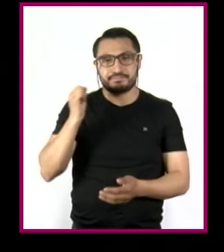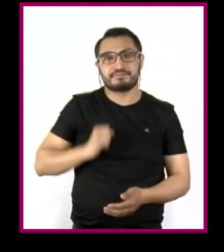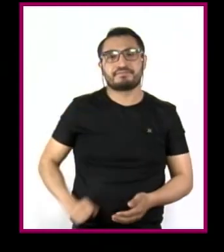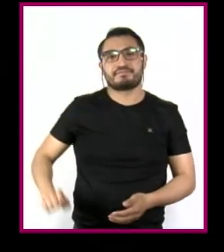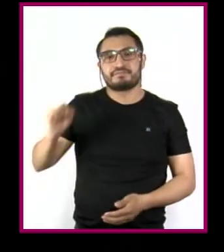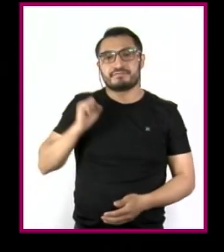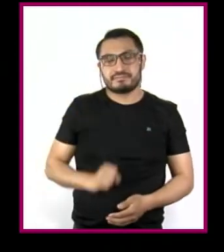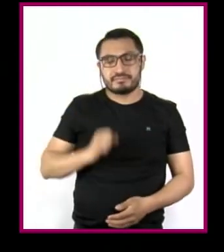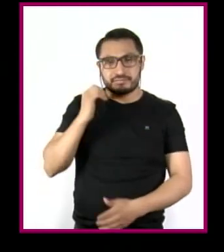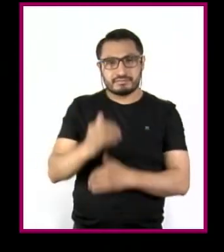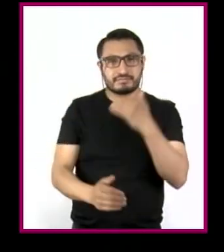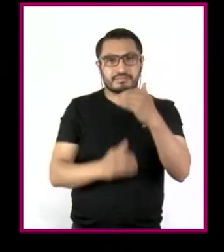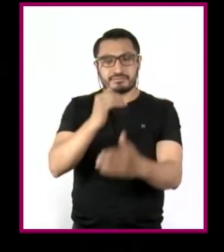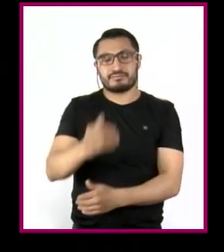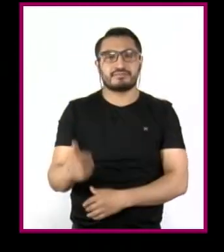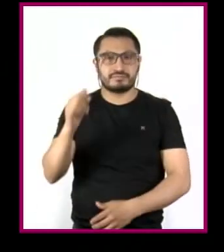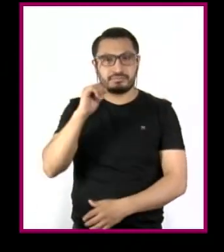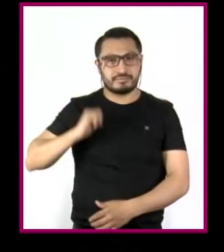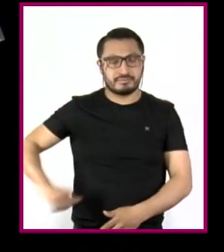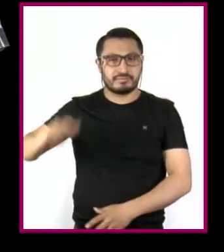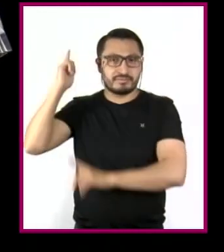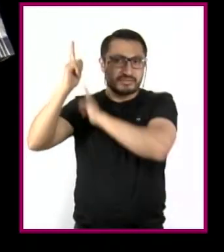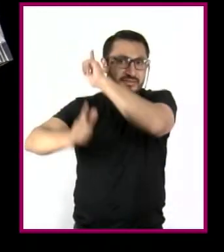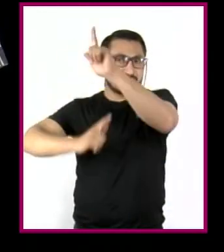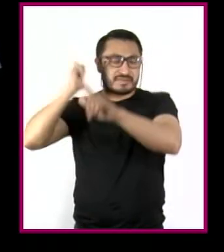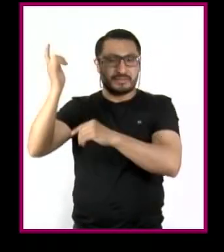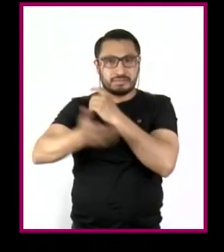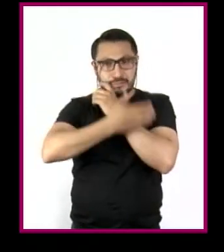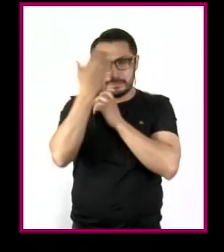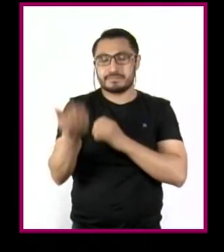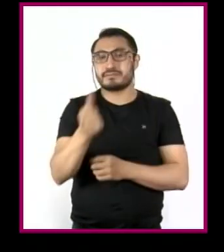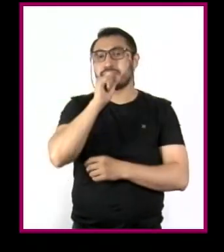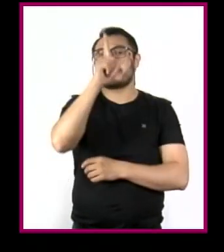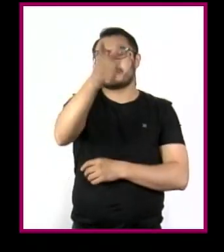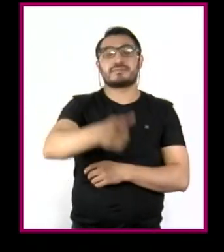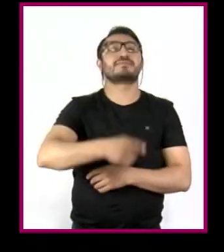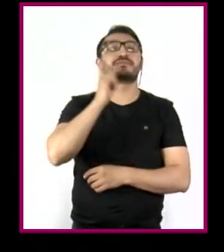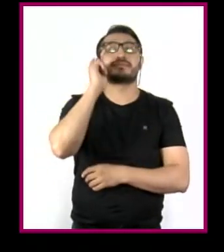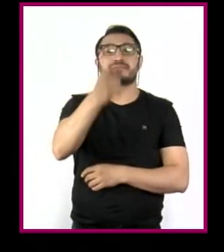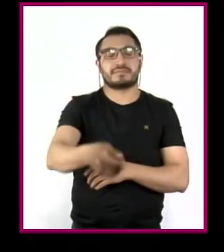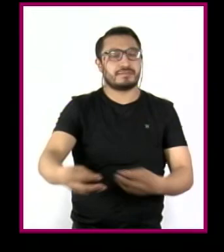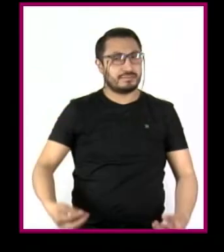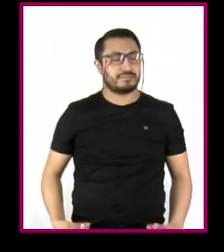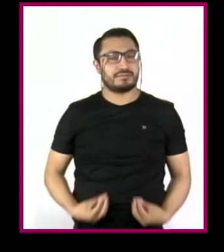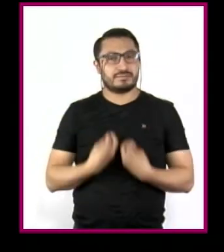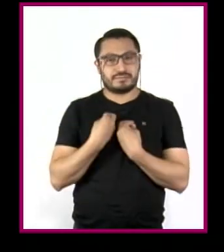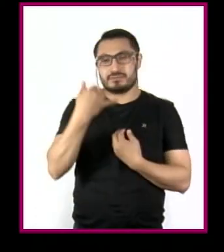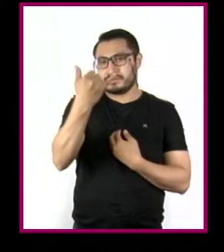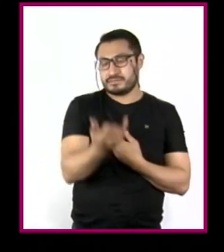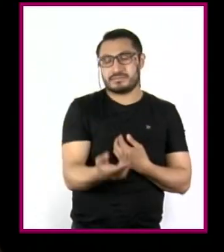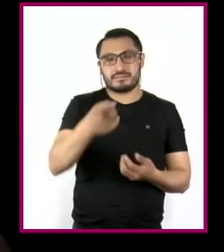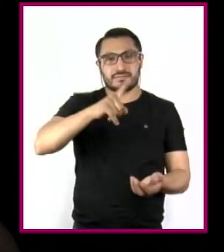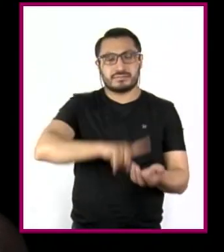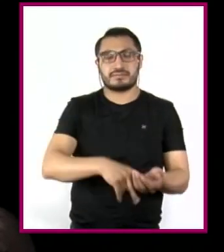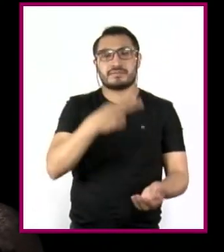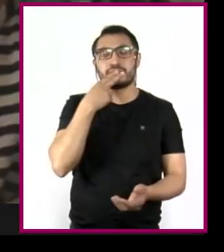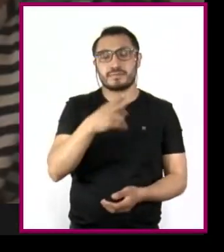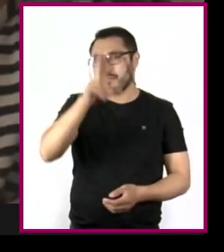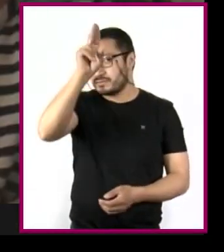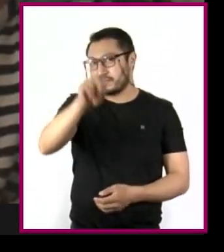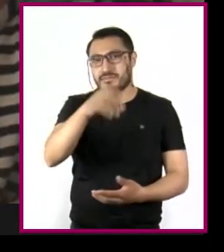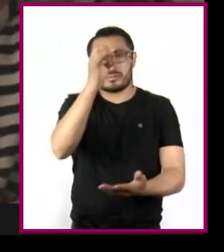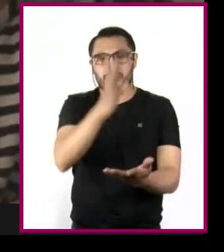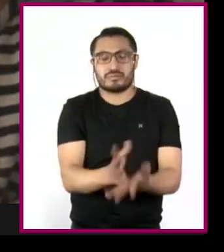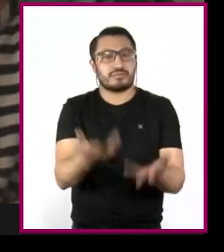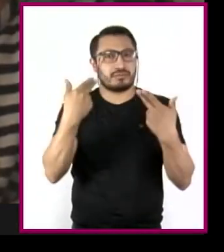más tarde, en el griego de habla común, tener alma era sinónimo de estar vivo y su aplicación ya no se restringía a